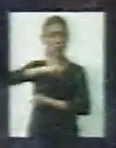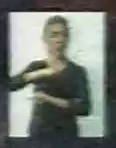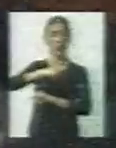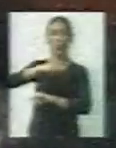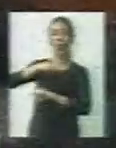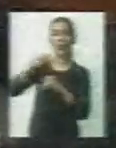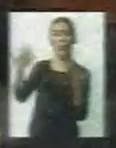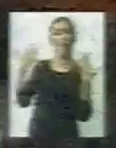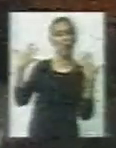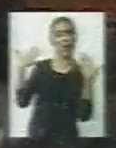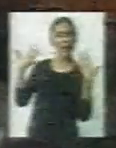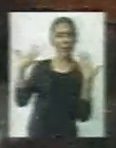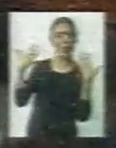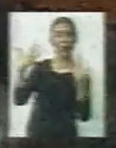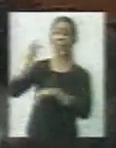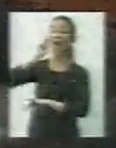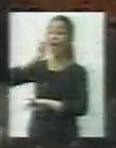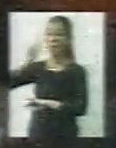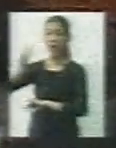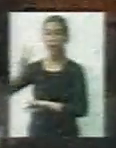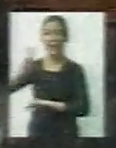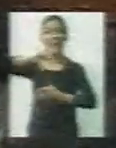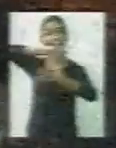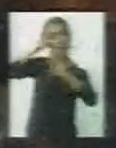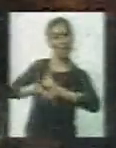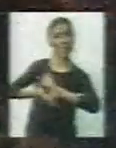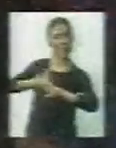termina la selección en su conjunto, y bueno, ojalá que el resultado sea positivo.